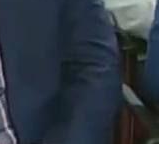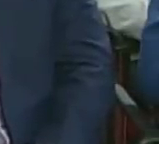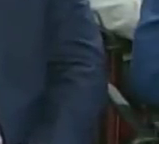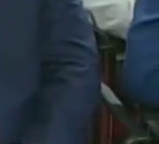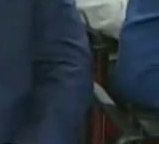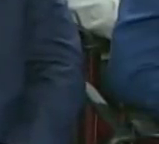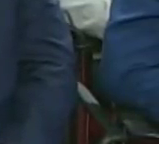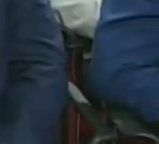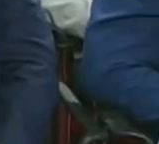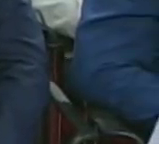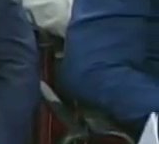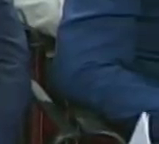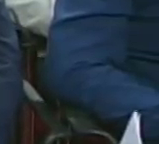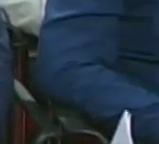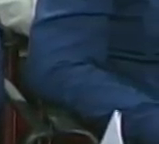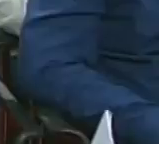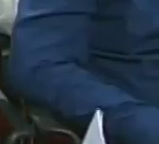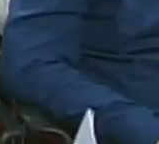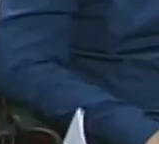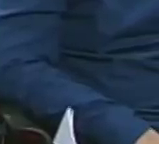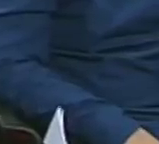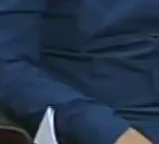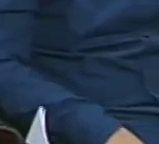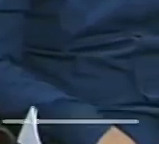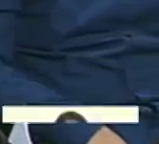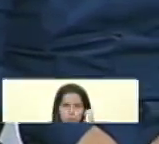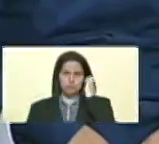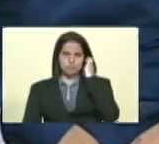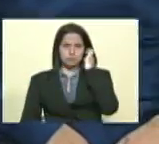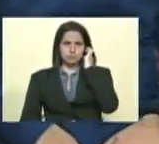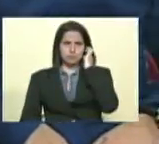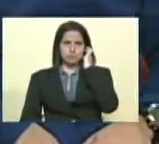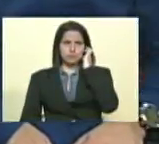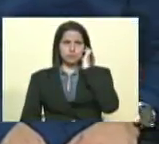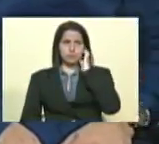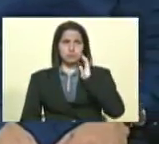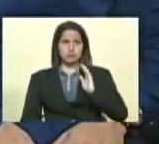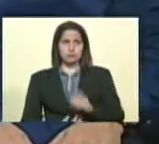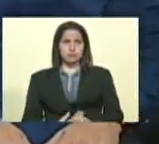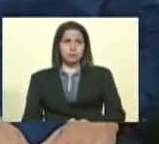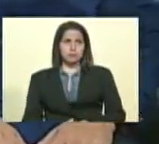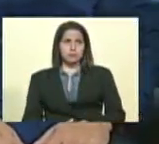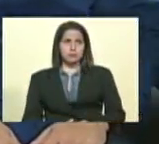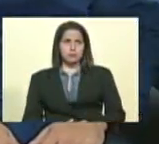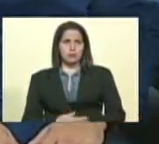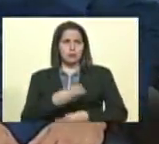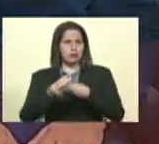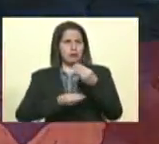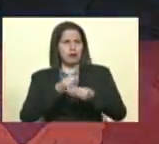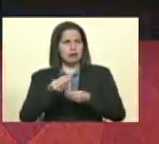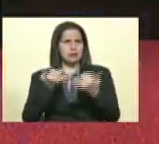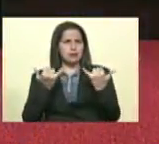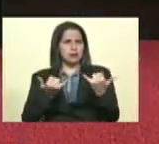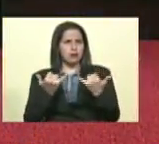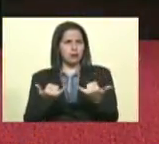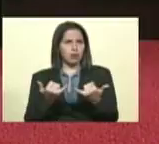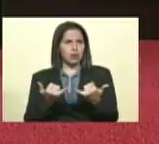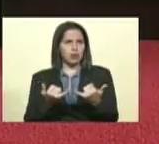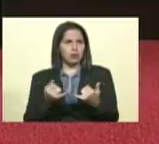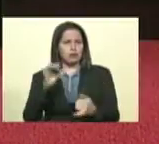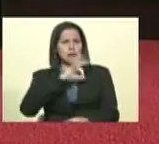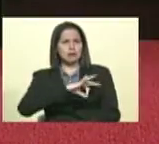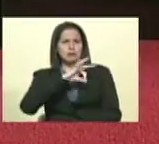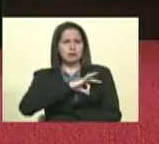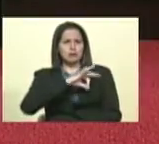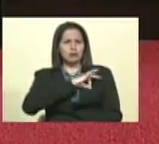observarlo. Porque no puede ser que se trate de instaurar nuevos esclavismos, porque este trato que le da el señorito Ocariz